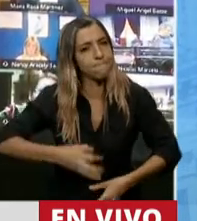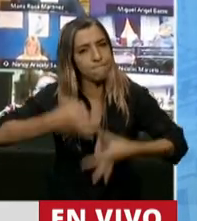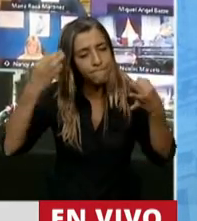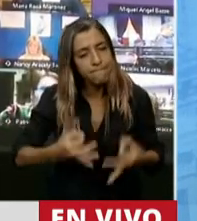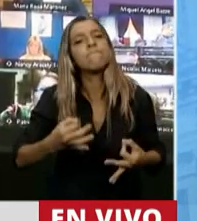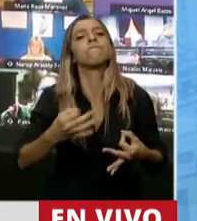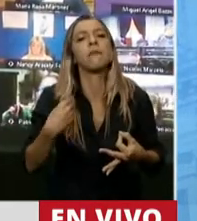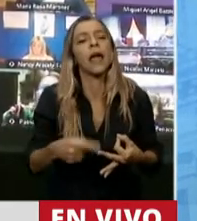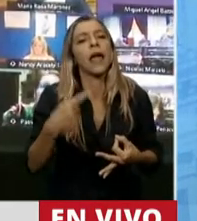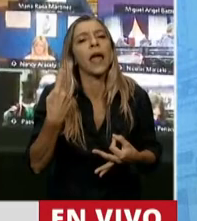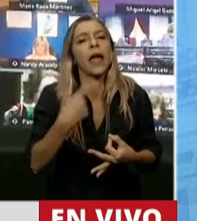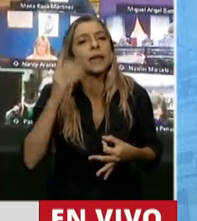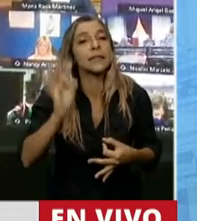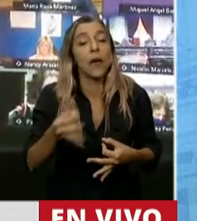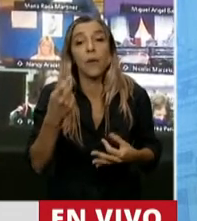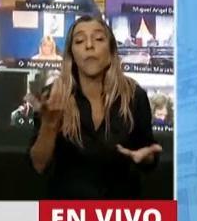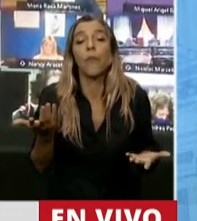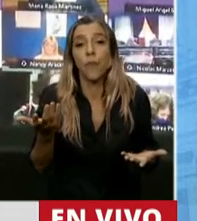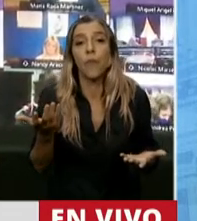la plena convicción de que